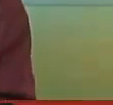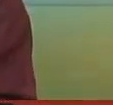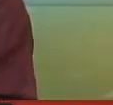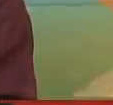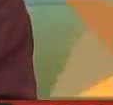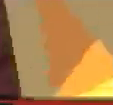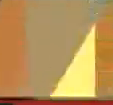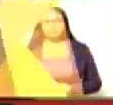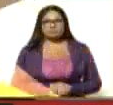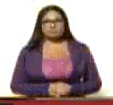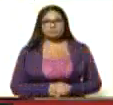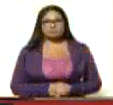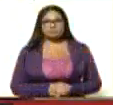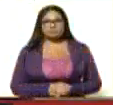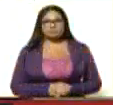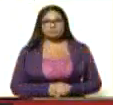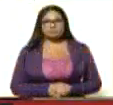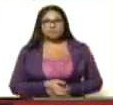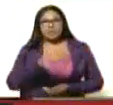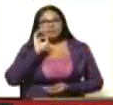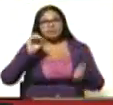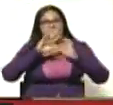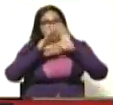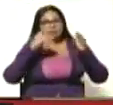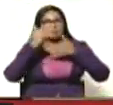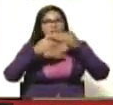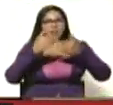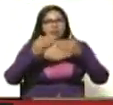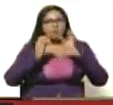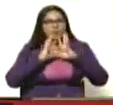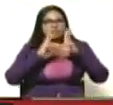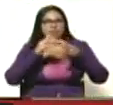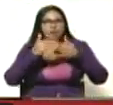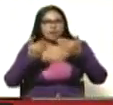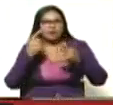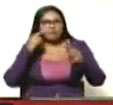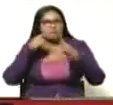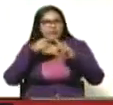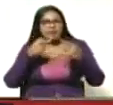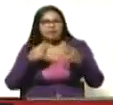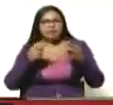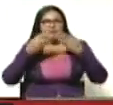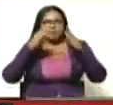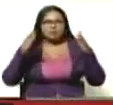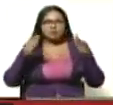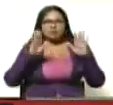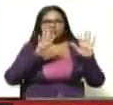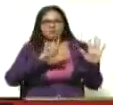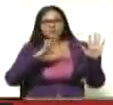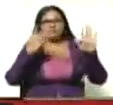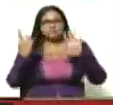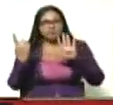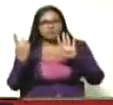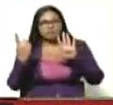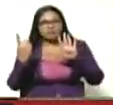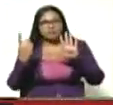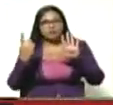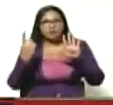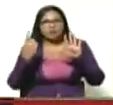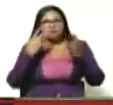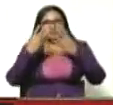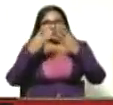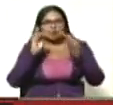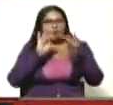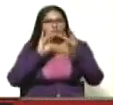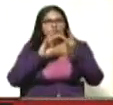Amigos, de vuelta con más de su programa Café en la Mañana, y como les veníamos diciendo, vamos a estar comentando con ustedes lo que tiene que ver esta inauguración del 16º Festival Mundial de la Poesía. De inmediato nos